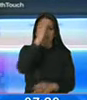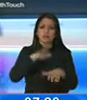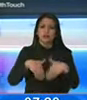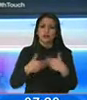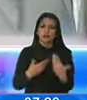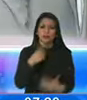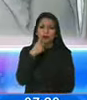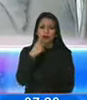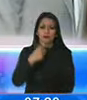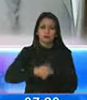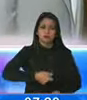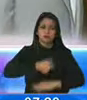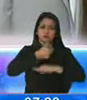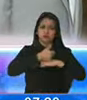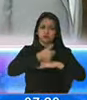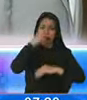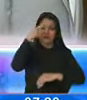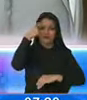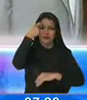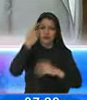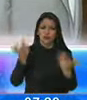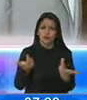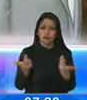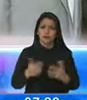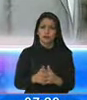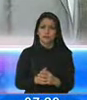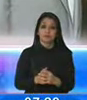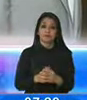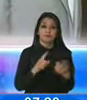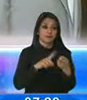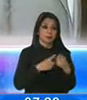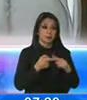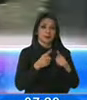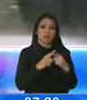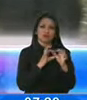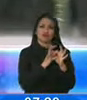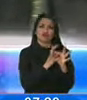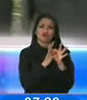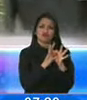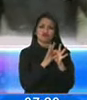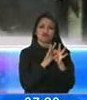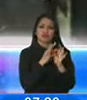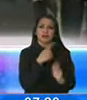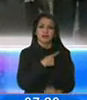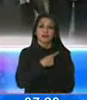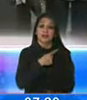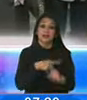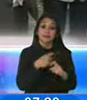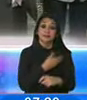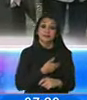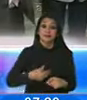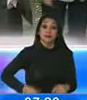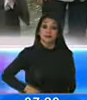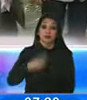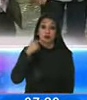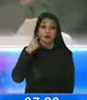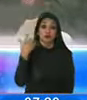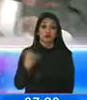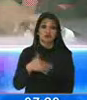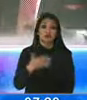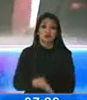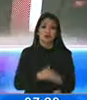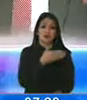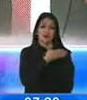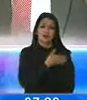ese hombre tan poderoso para el gobierno? La amistad que tuvo con el expresidente Rafael Correa fue fundamental. Recordemos que ellos se